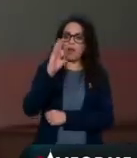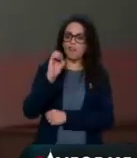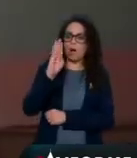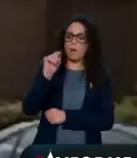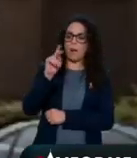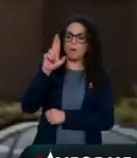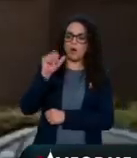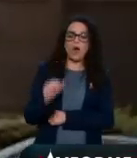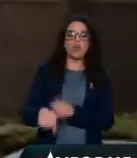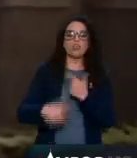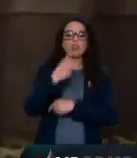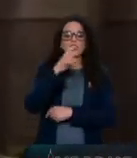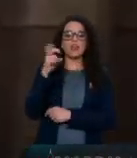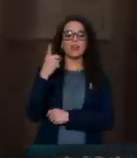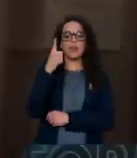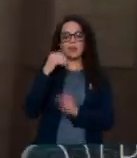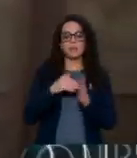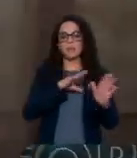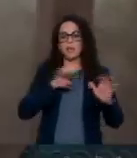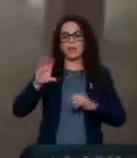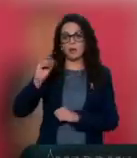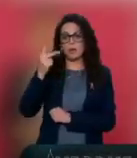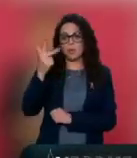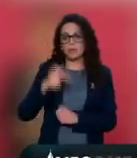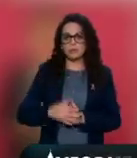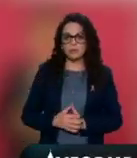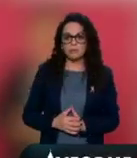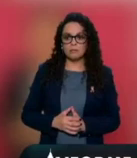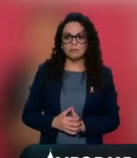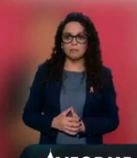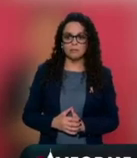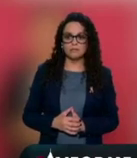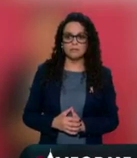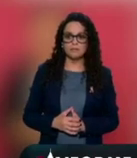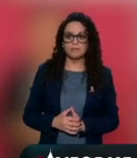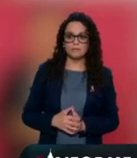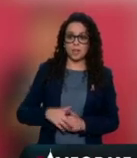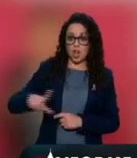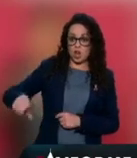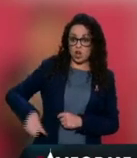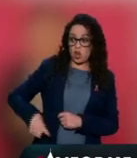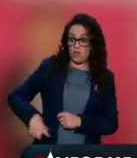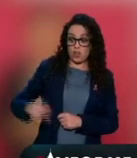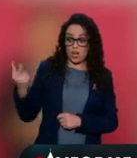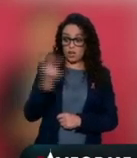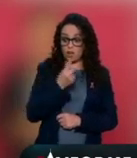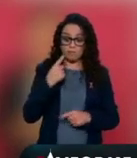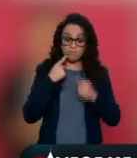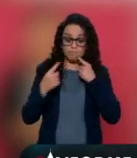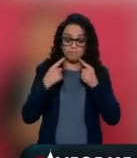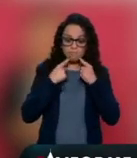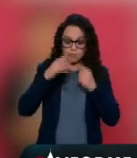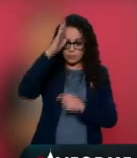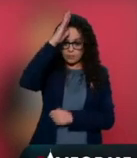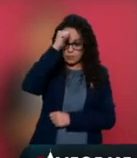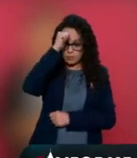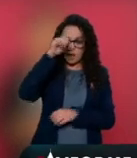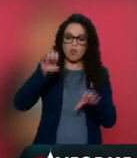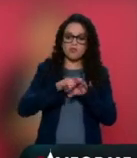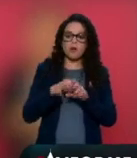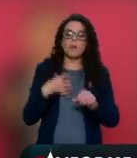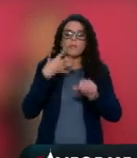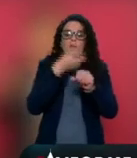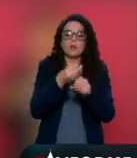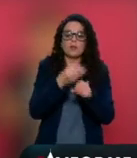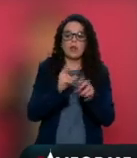de diciembre de 1998. Acordaron con el gobierno resolver el asunto del FOBAPROA